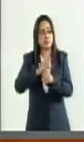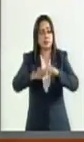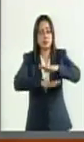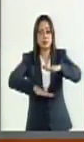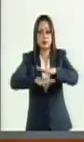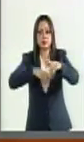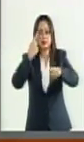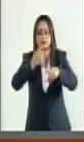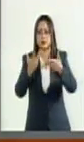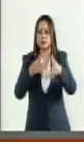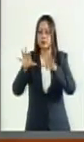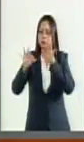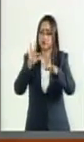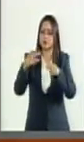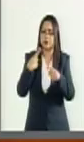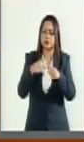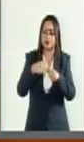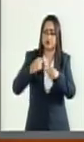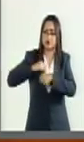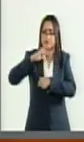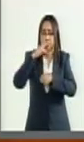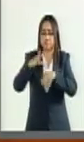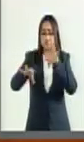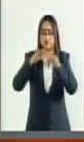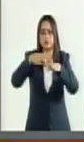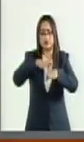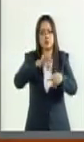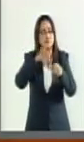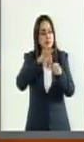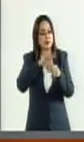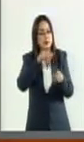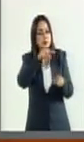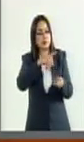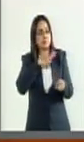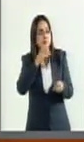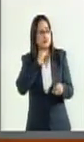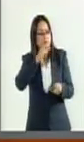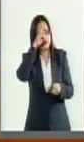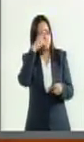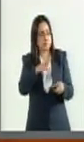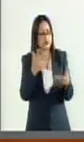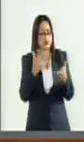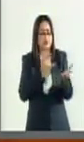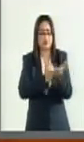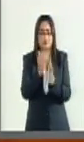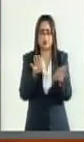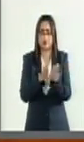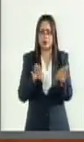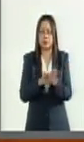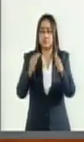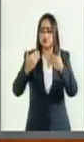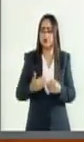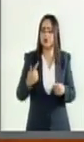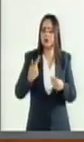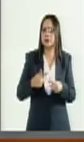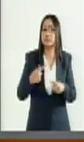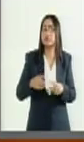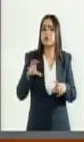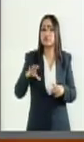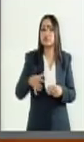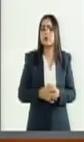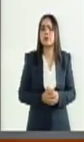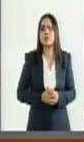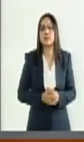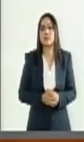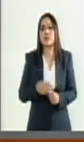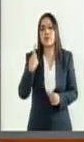para la elección de las autoridades electorales jurisdiccionales por parte de este Senado de la República, a partir, como sabemos, de una